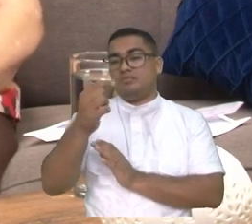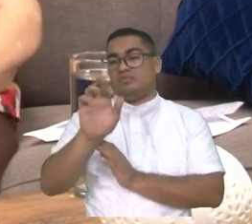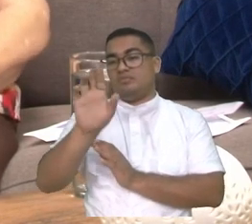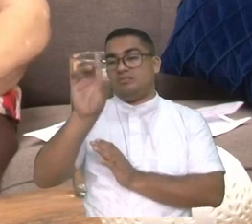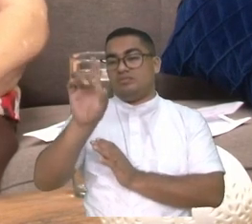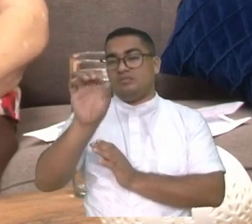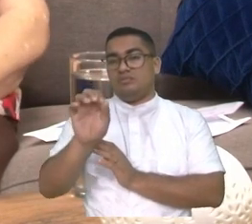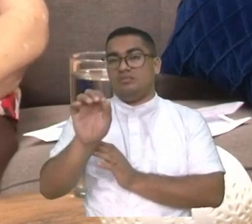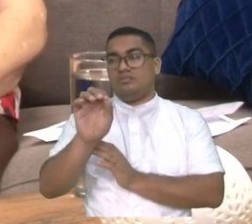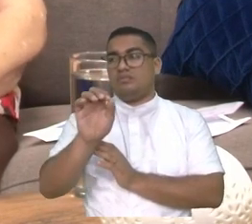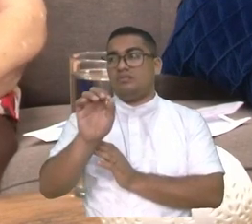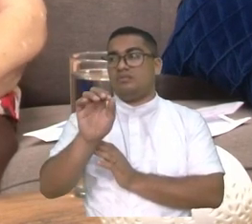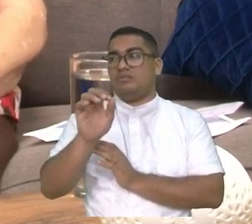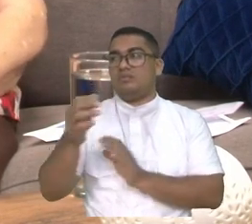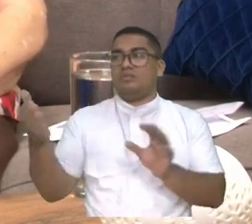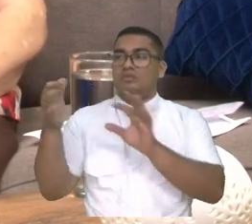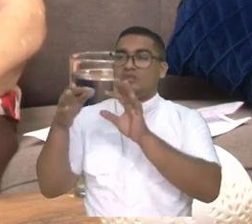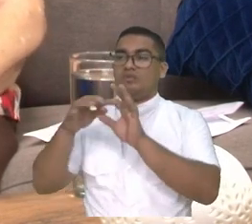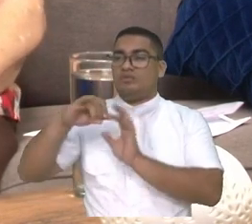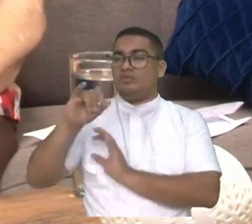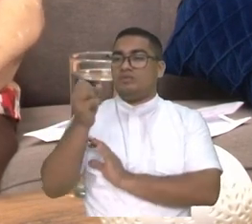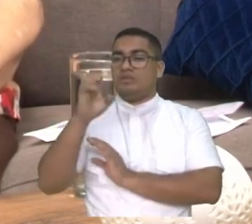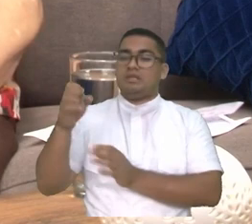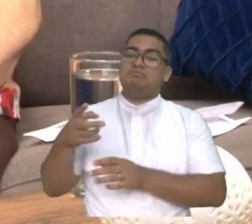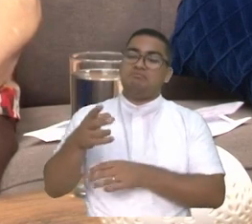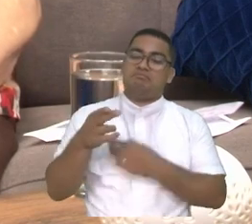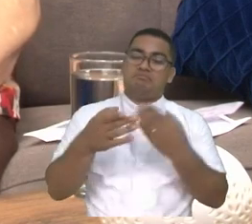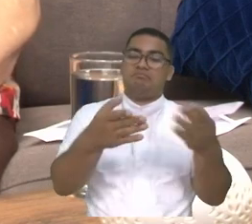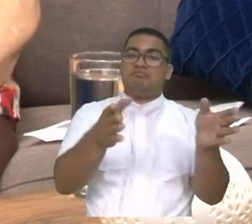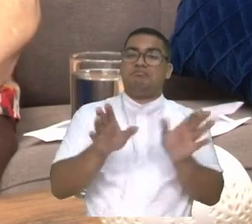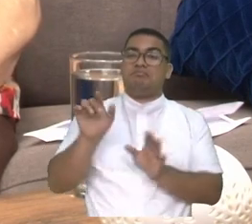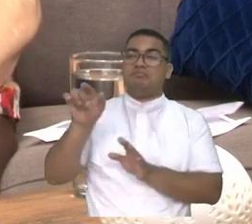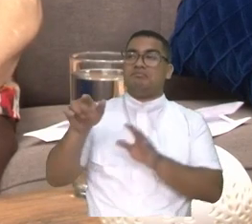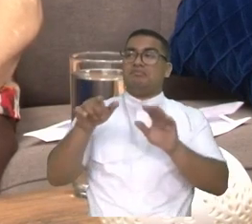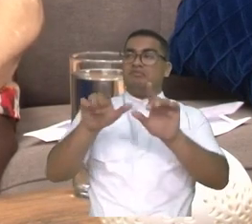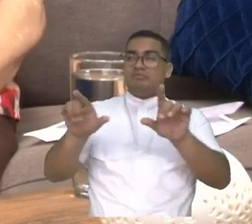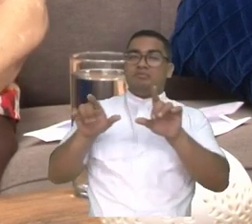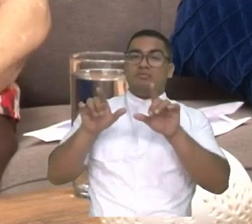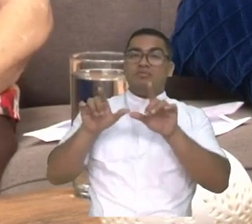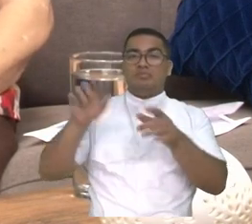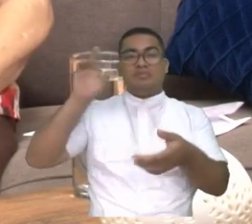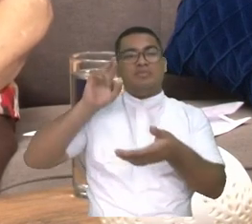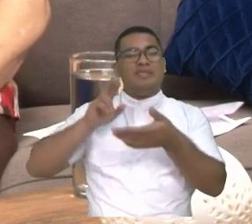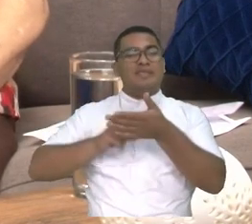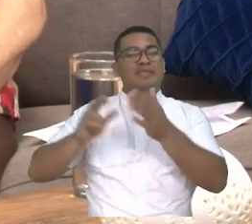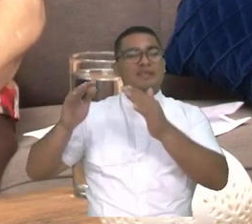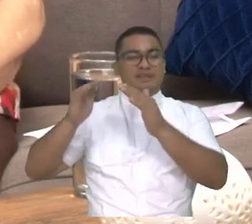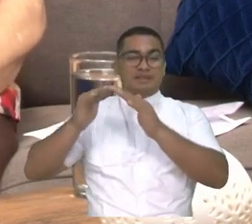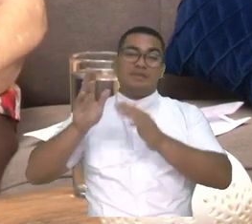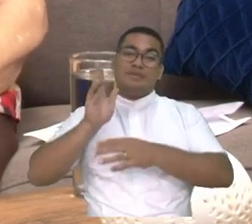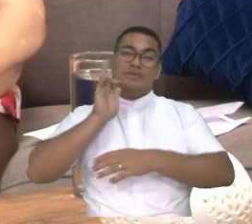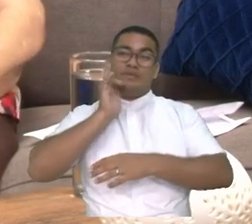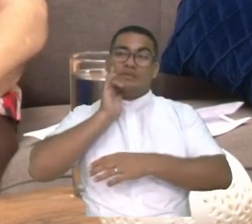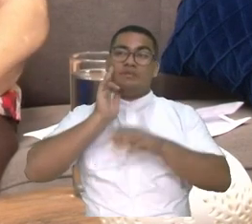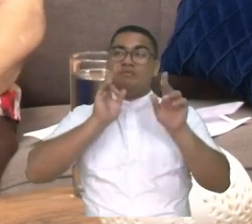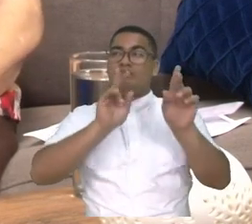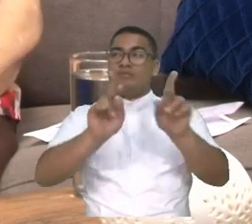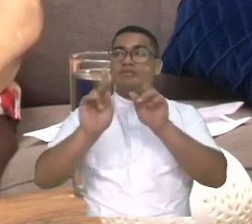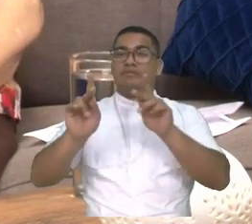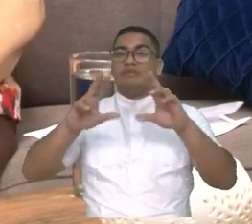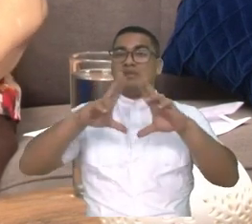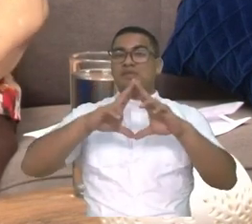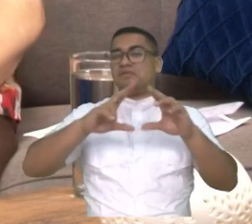en compañía de José Girón Terán. Ese enorme valor que también olvidamos. Nosotros somos